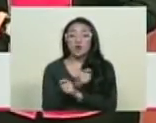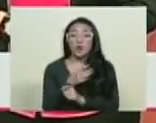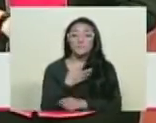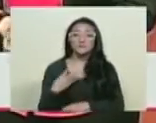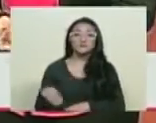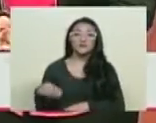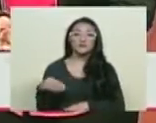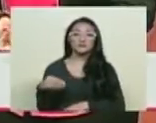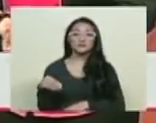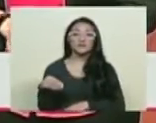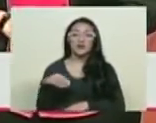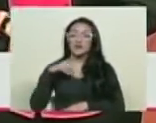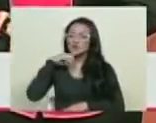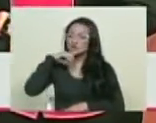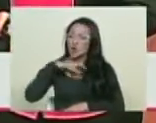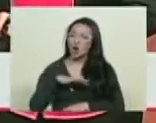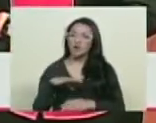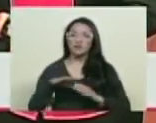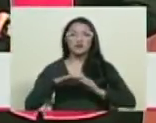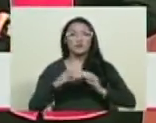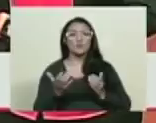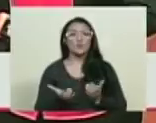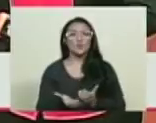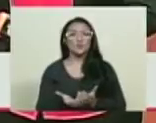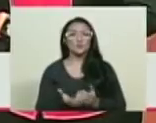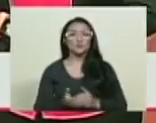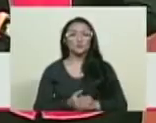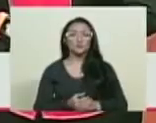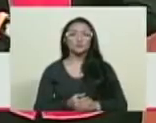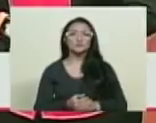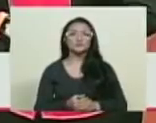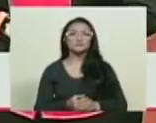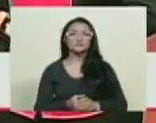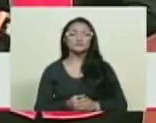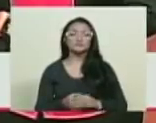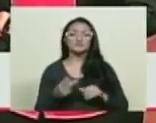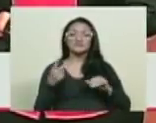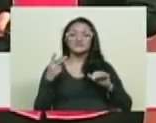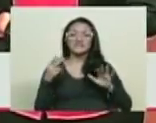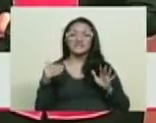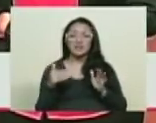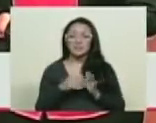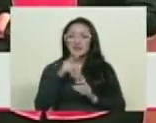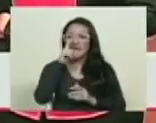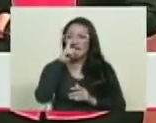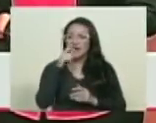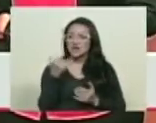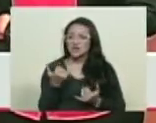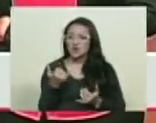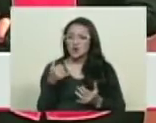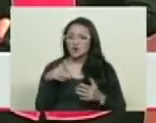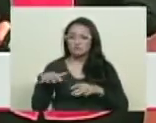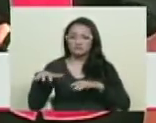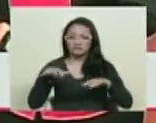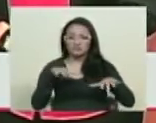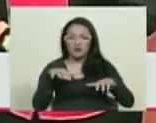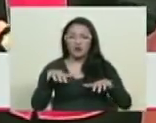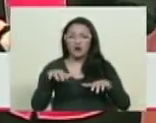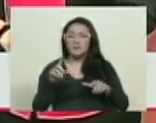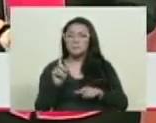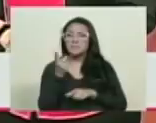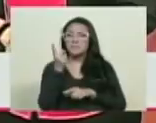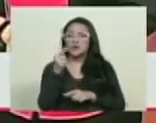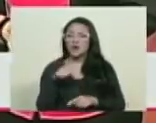en la historia de la humanidad en 7000 años de civilización en primer lugar se hizo en venezuela